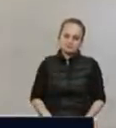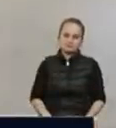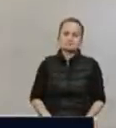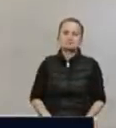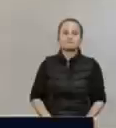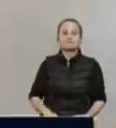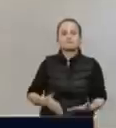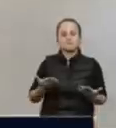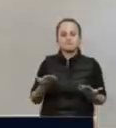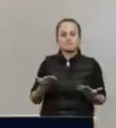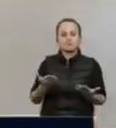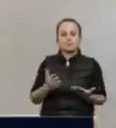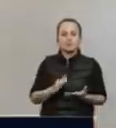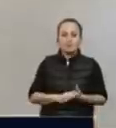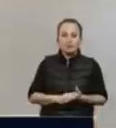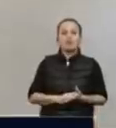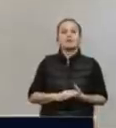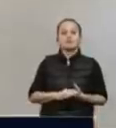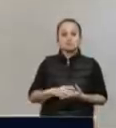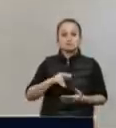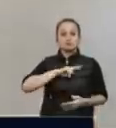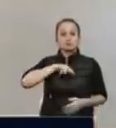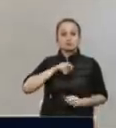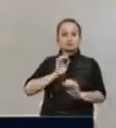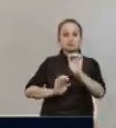Y estábamos prevenidos.